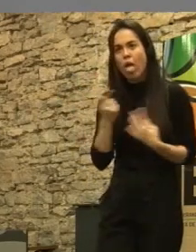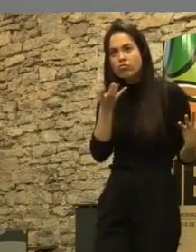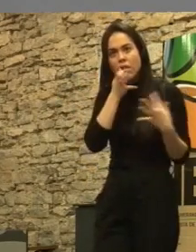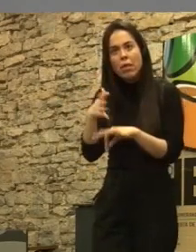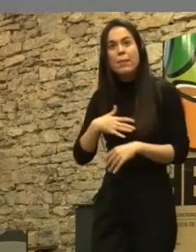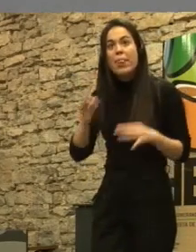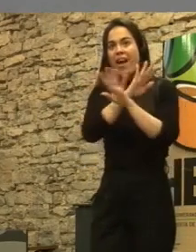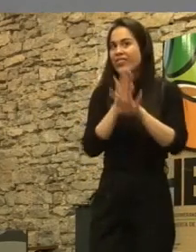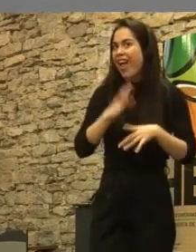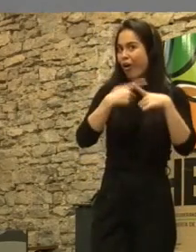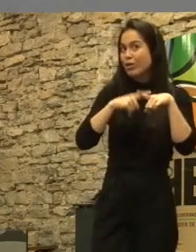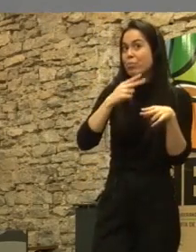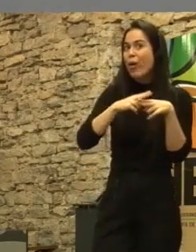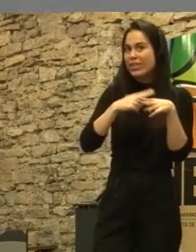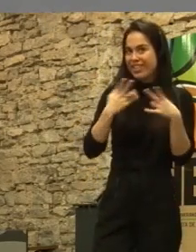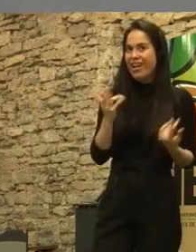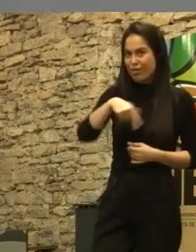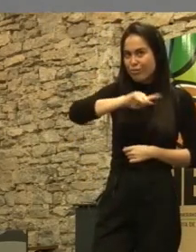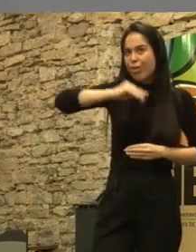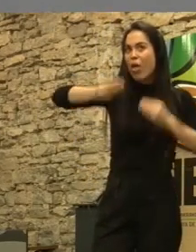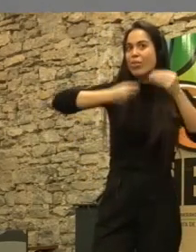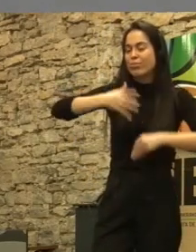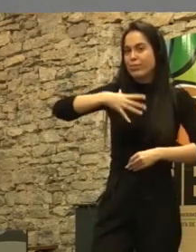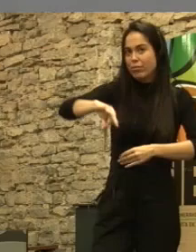todo eso es política, son cosas que podemos hacer. Y esto es como súper